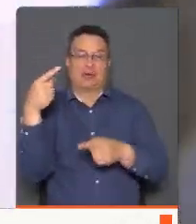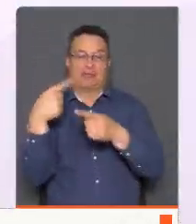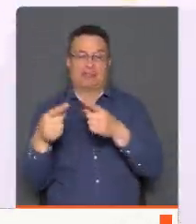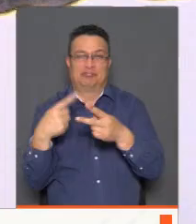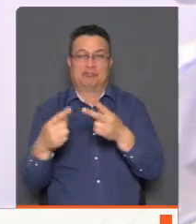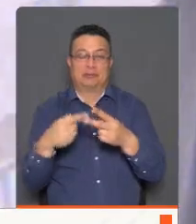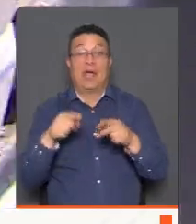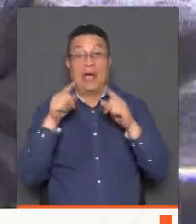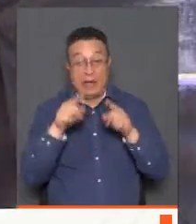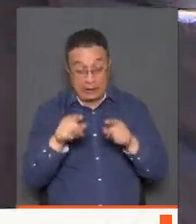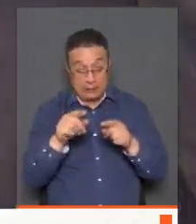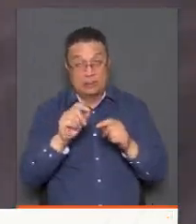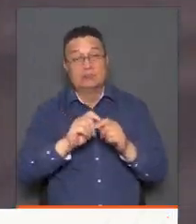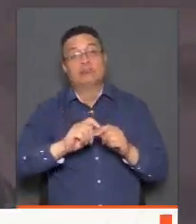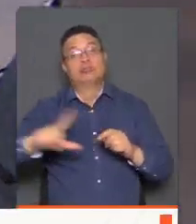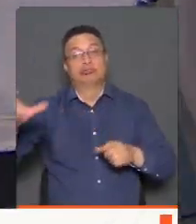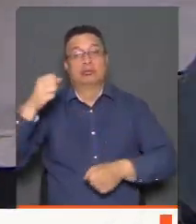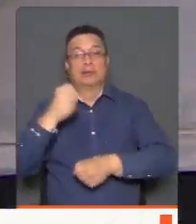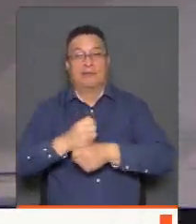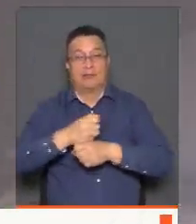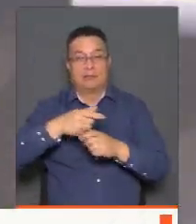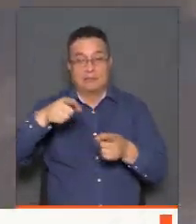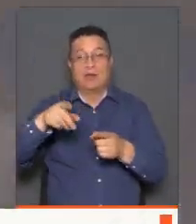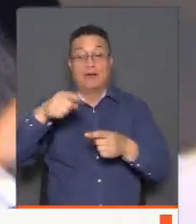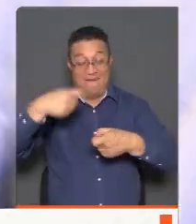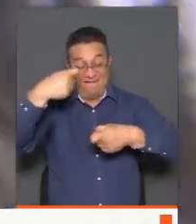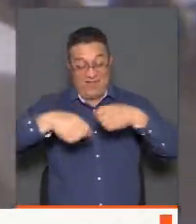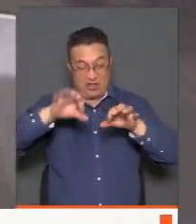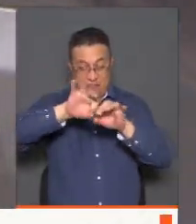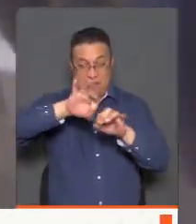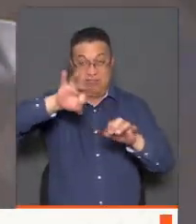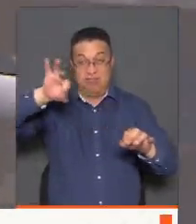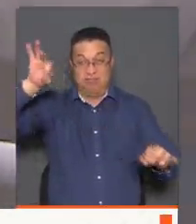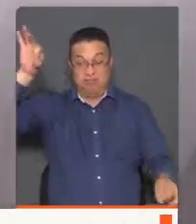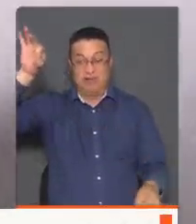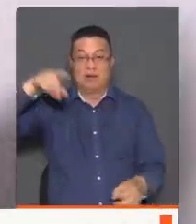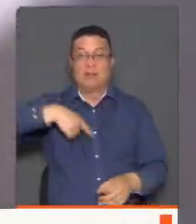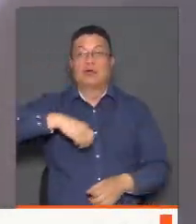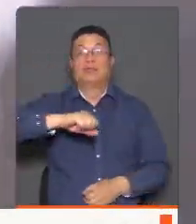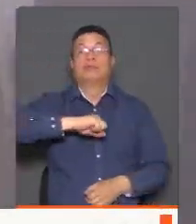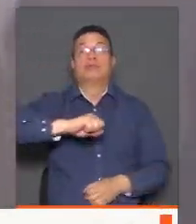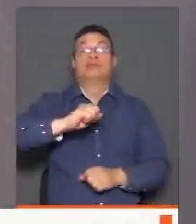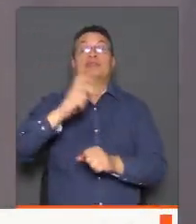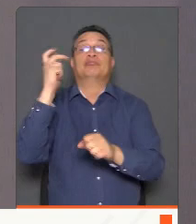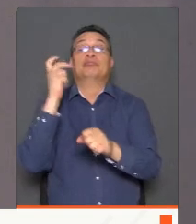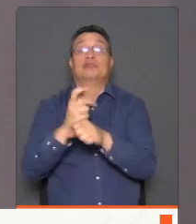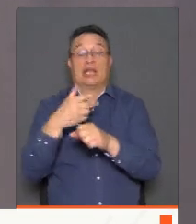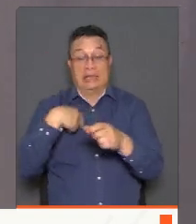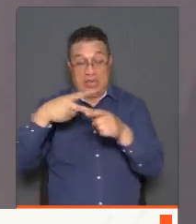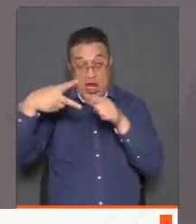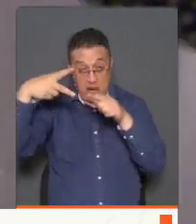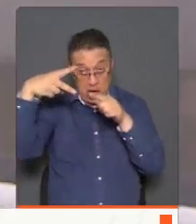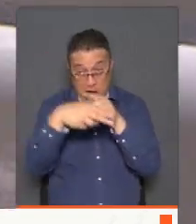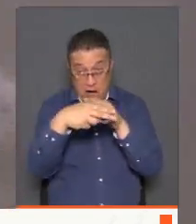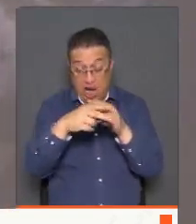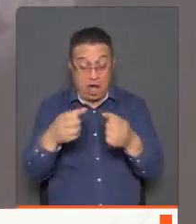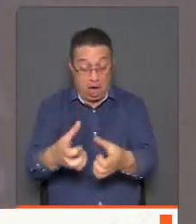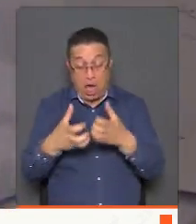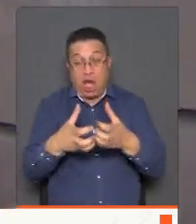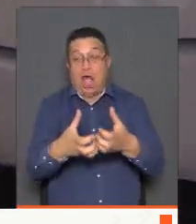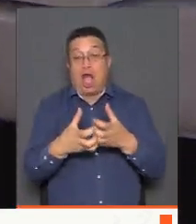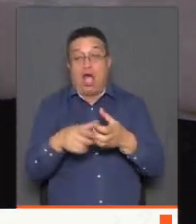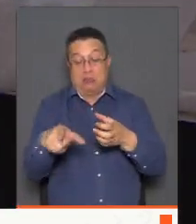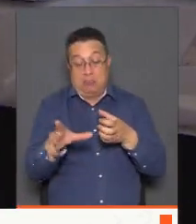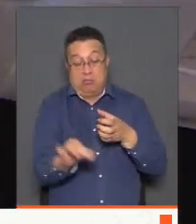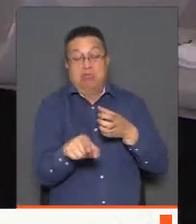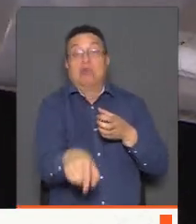a emprender. Esta es la piola cerada, esta es la que cubre, como te digo, para que no te lleven. Si lo quieren cortar esto, no te lo llevan porque está con esto